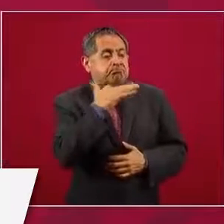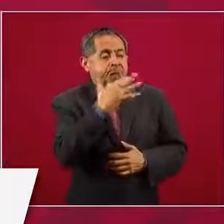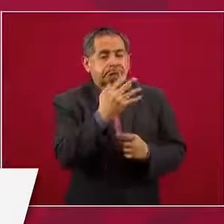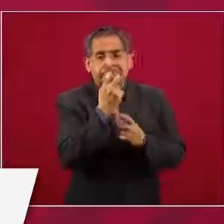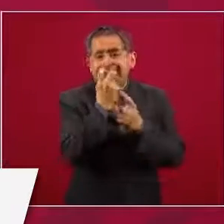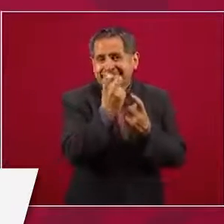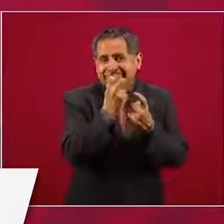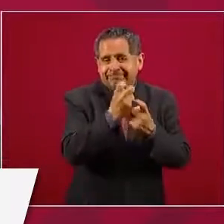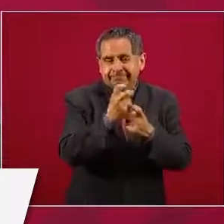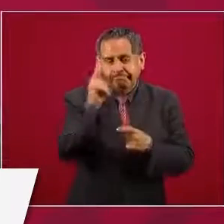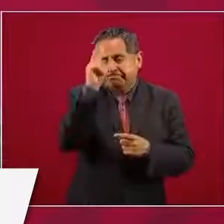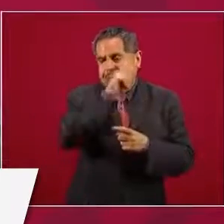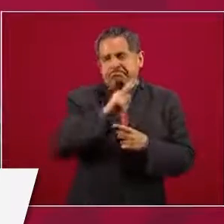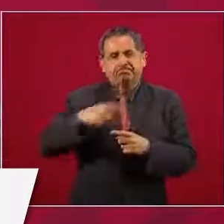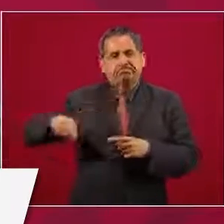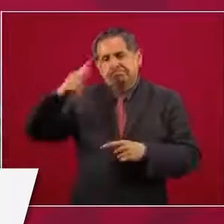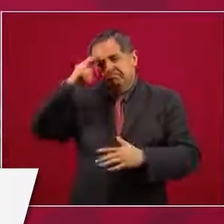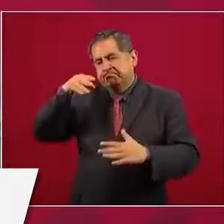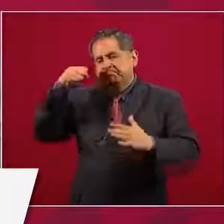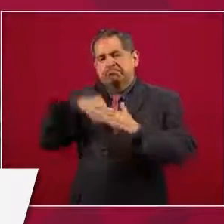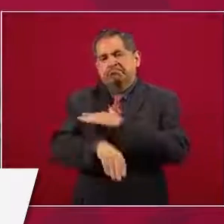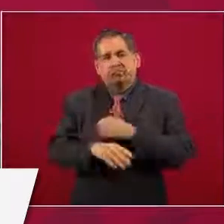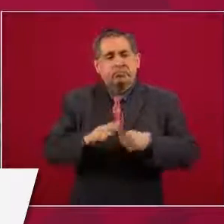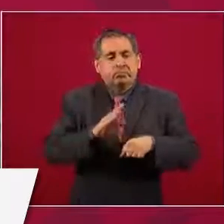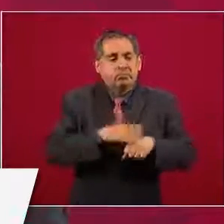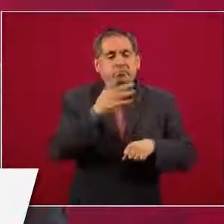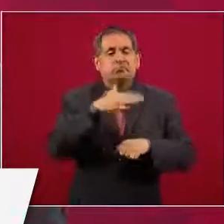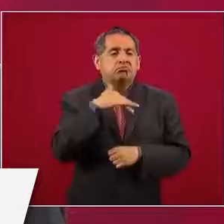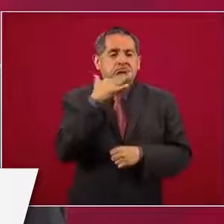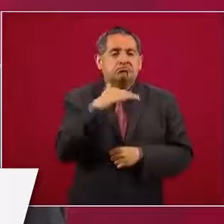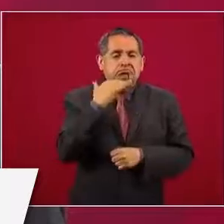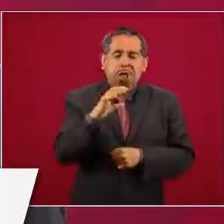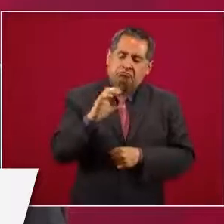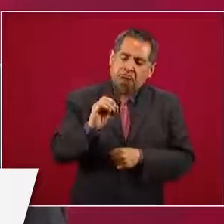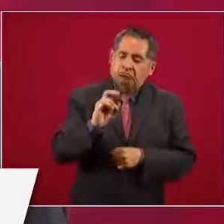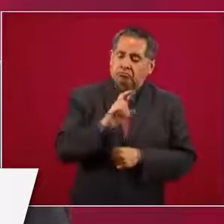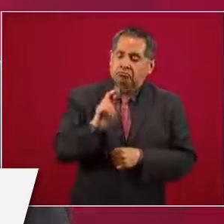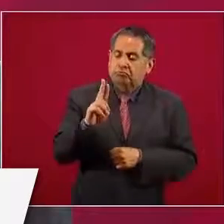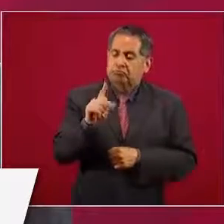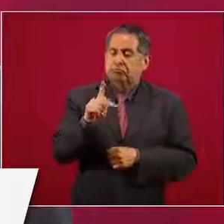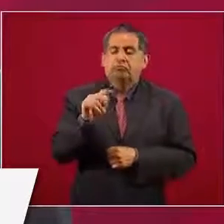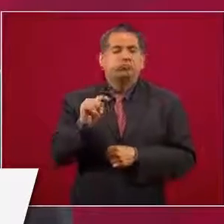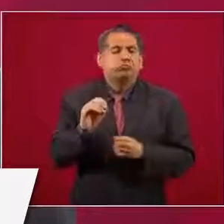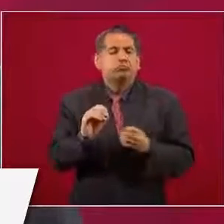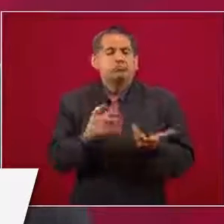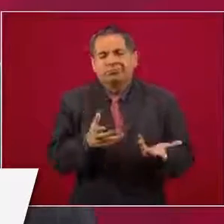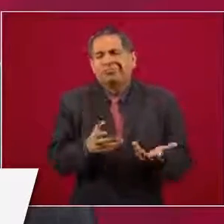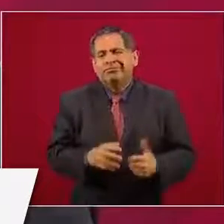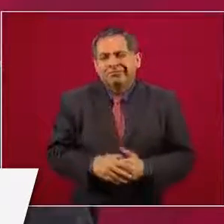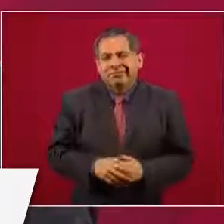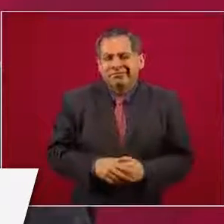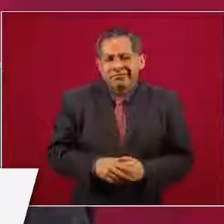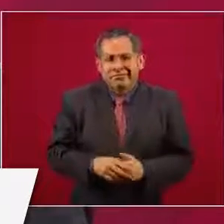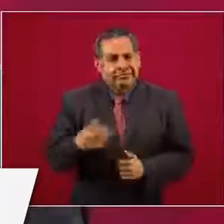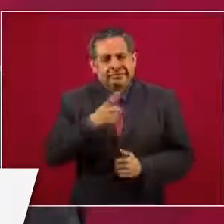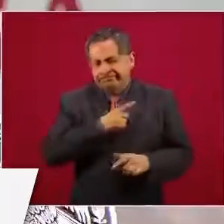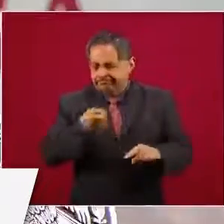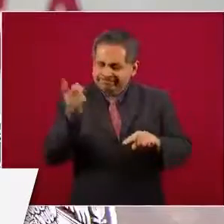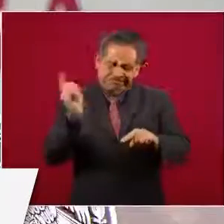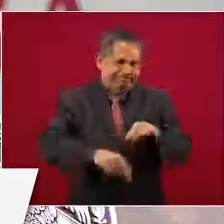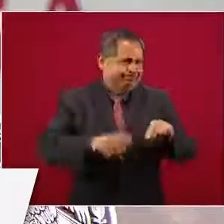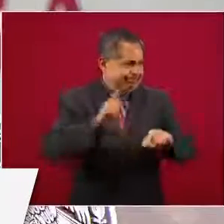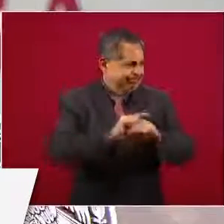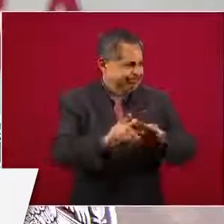a nuestro país, sin duda. Entonces tenemos que limpiar